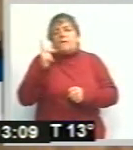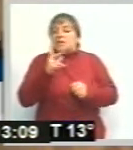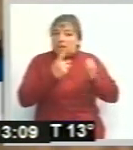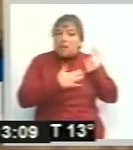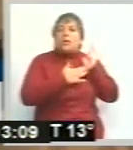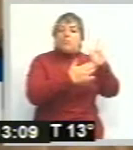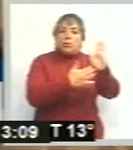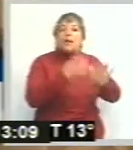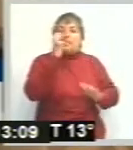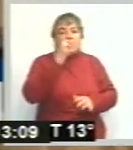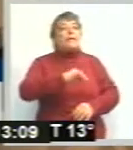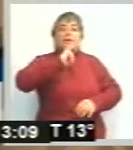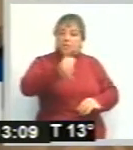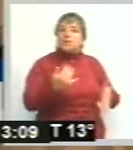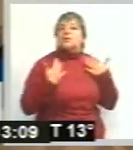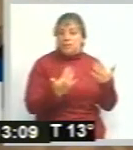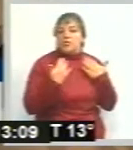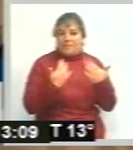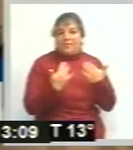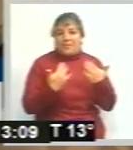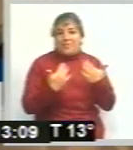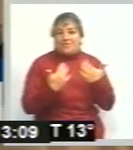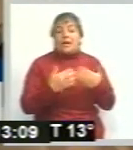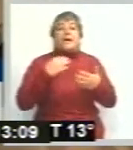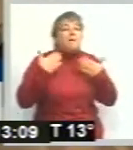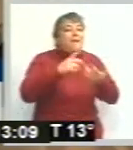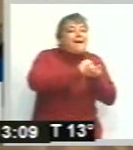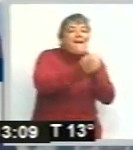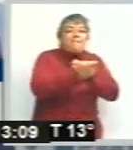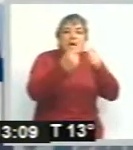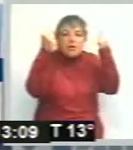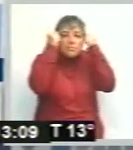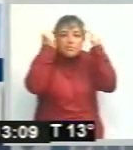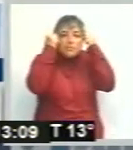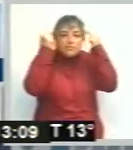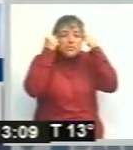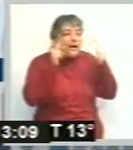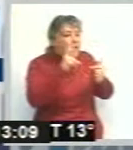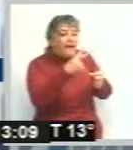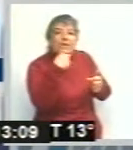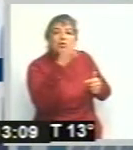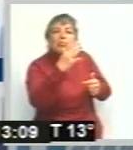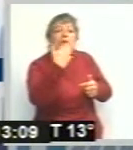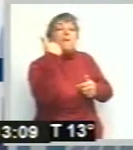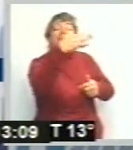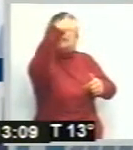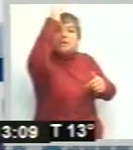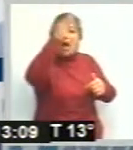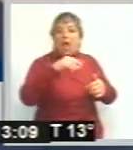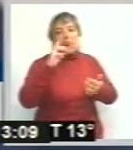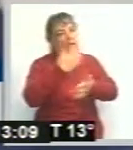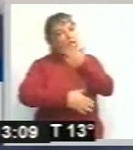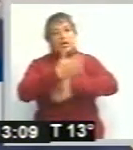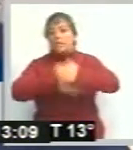demostrarle a los papás que sí se puede y de cambiar de chip, que aprenda a ver a su hijo más allá de su discapacidad. Después también